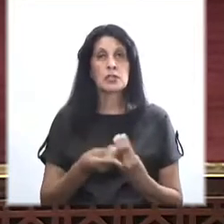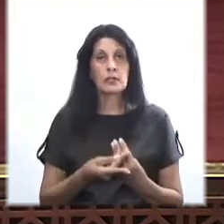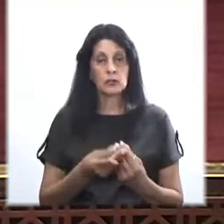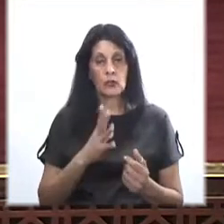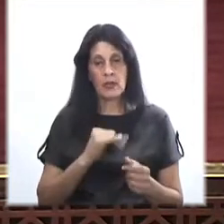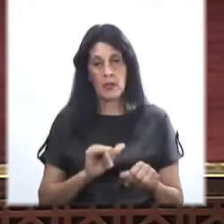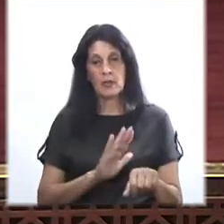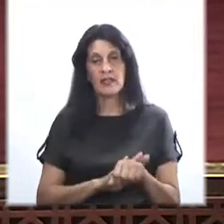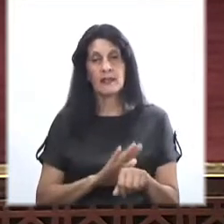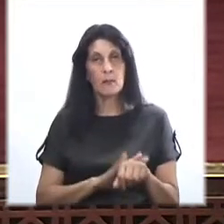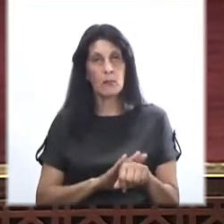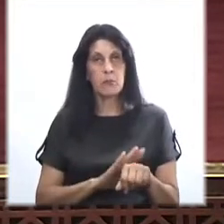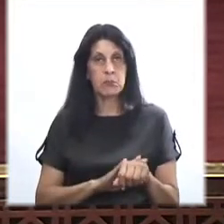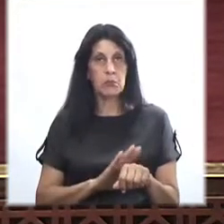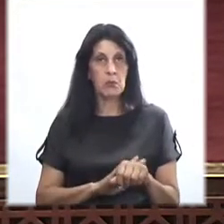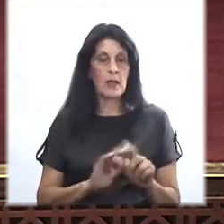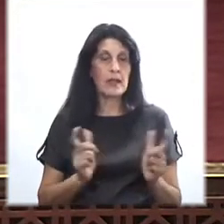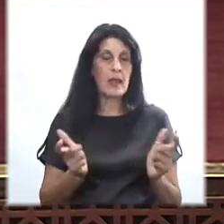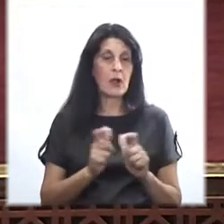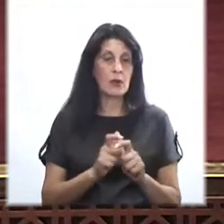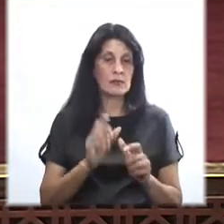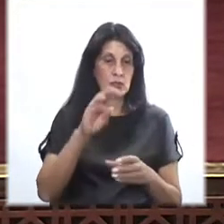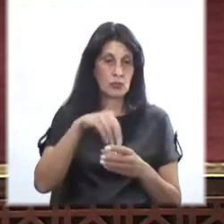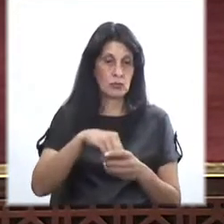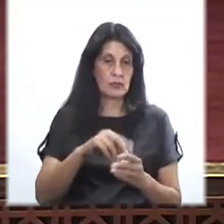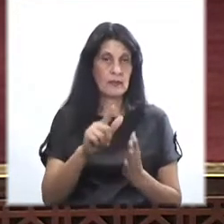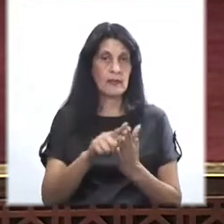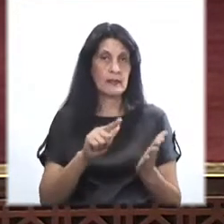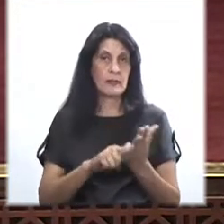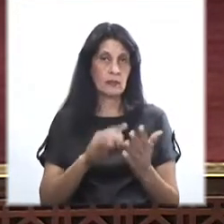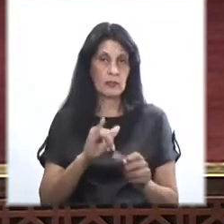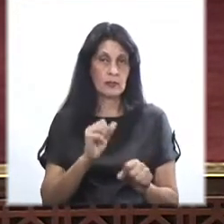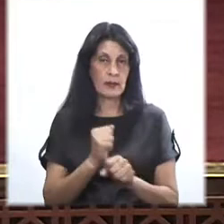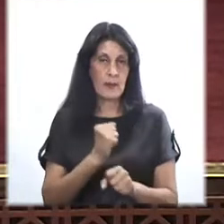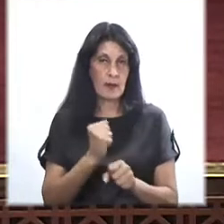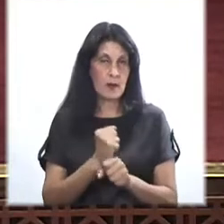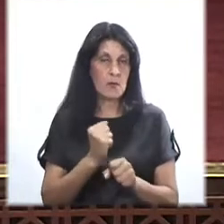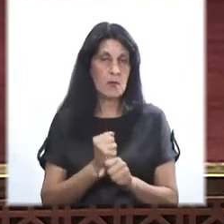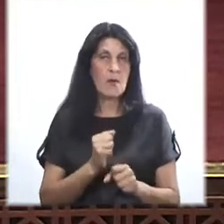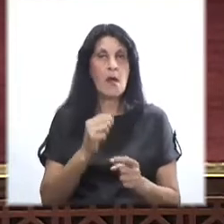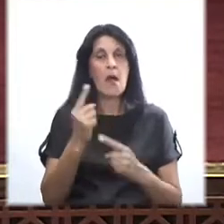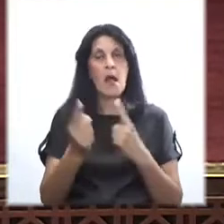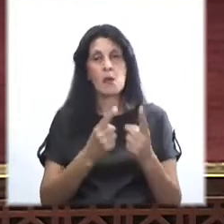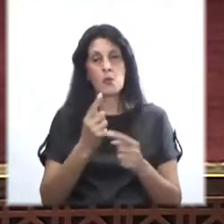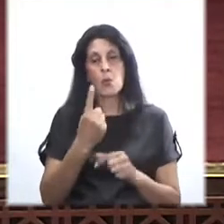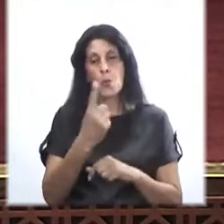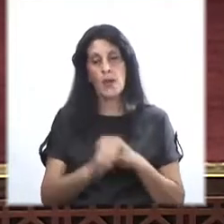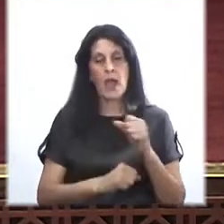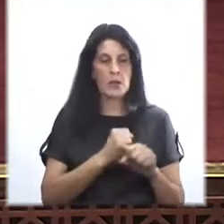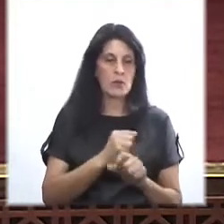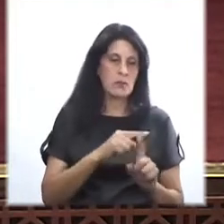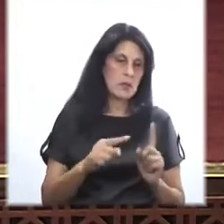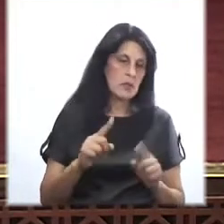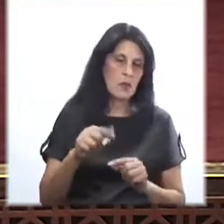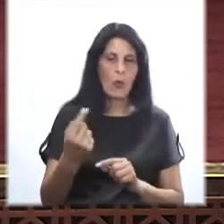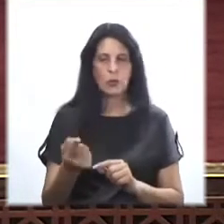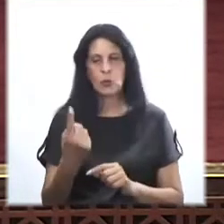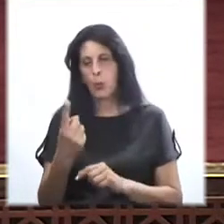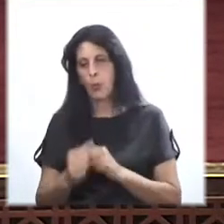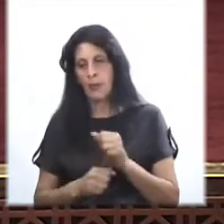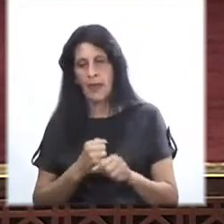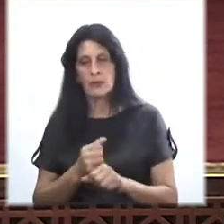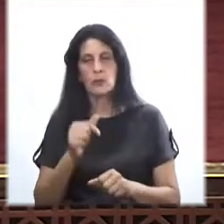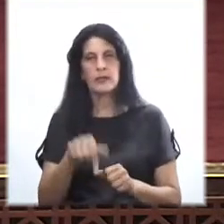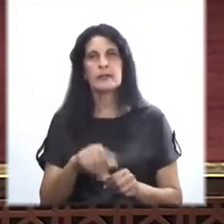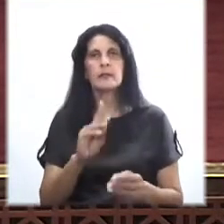tiempo en la Comisión de Legislación de Trabajo, algunos de ellos un año y medio, otros quizás un año. Este